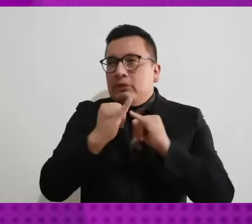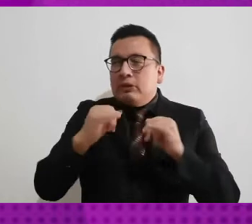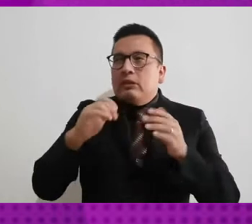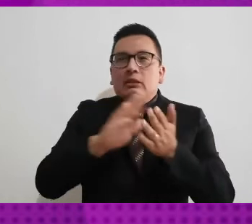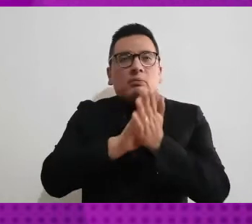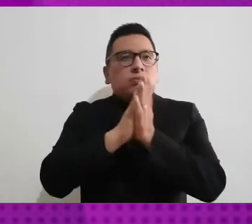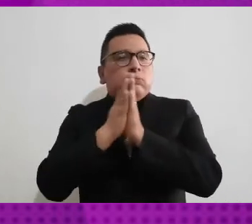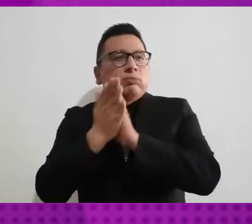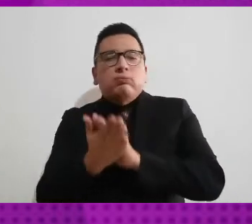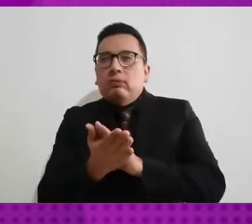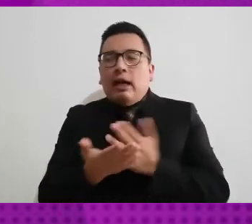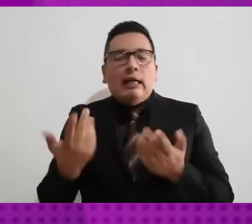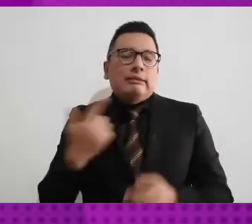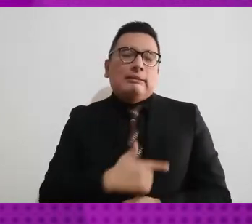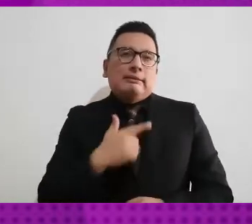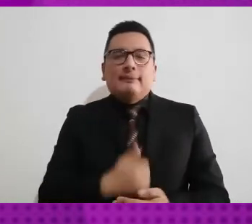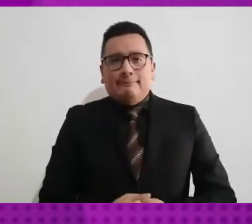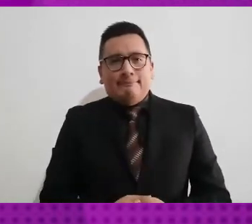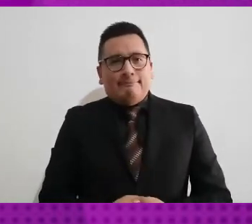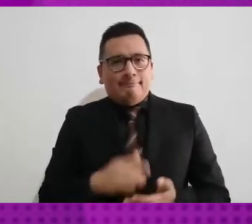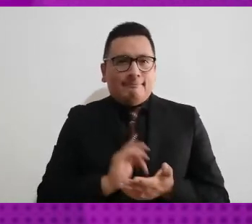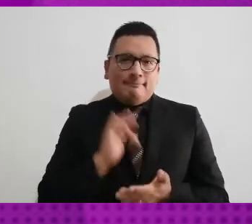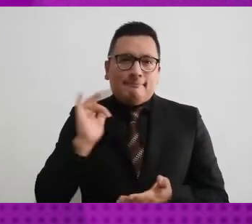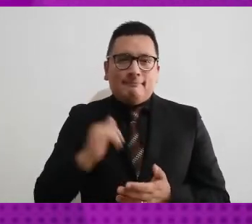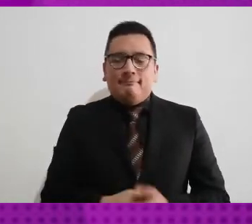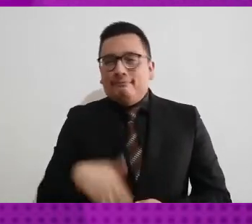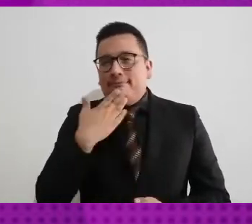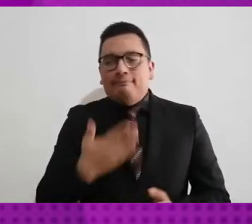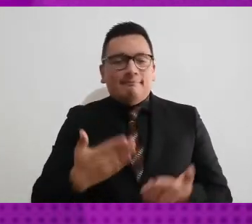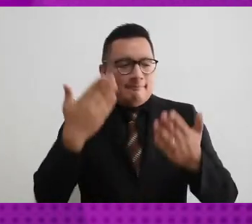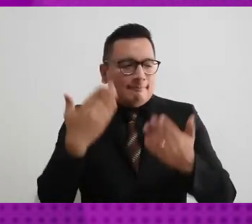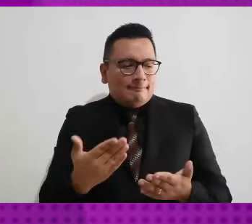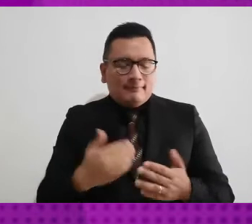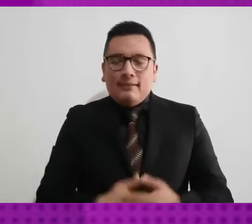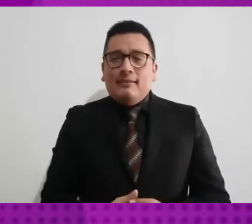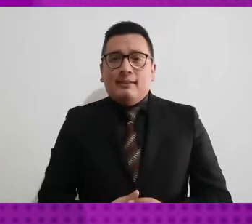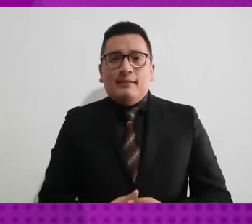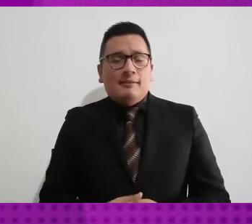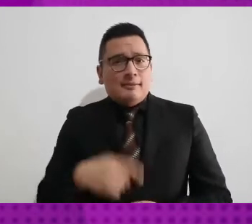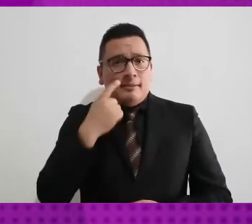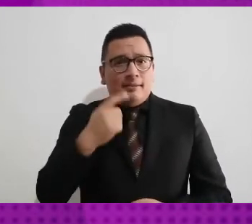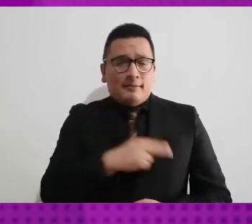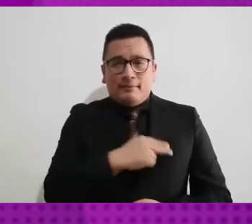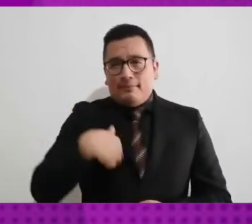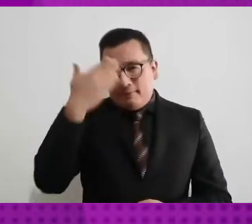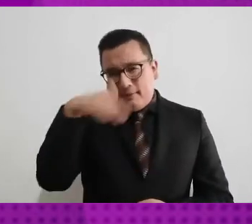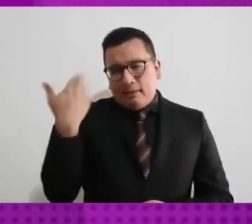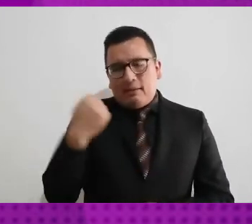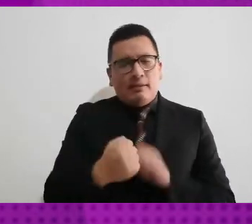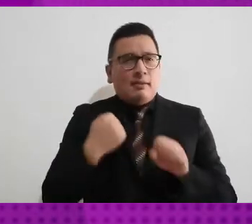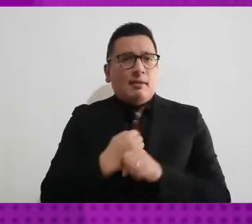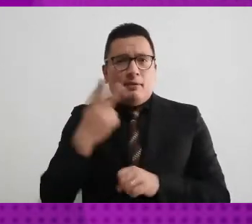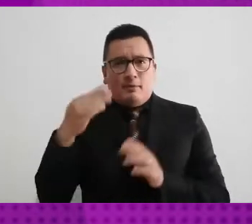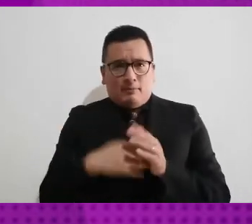placer estar con ustedes. Muchísimas gracias, Osvaldo, y bueno, por supuesto, bienvenido. A ver, nosotros sabemos que